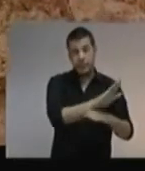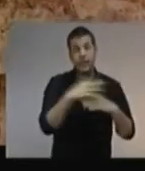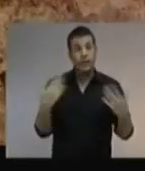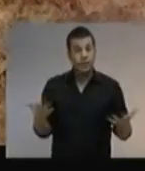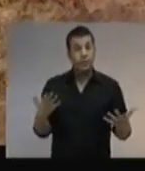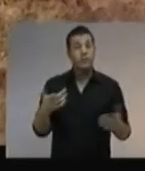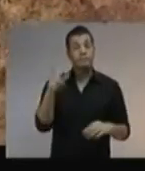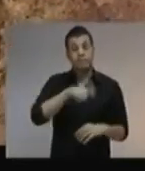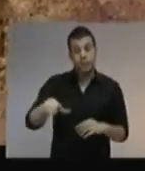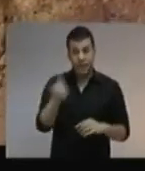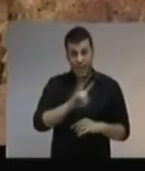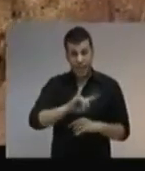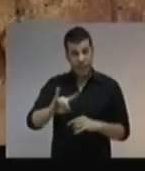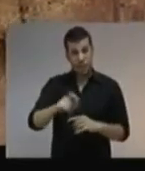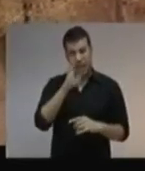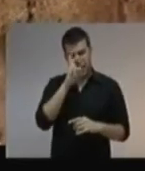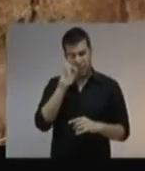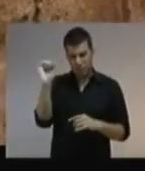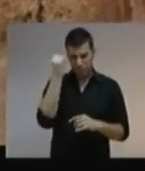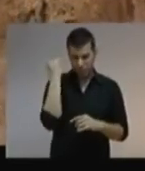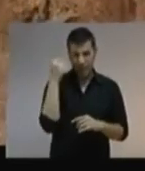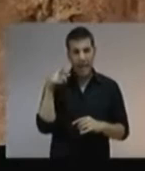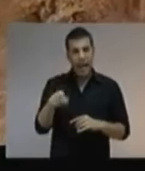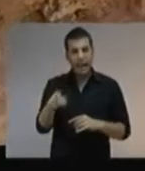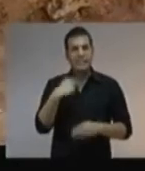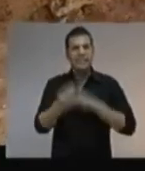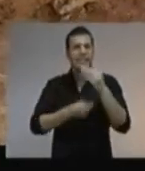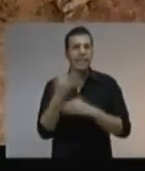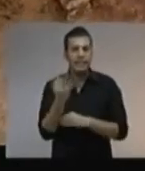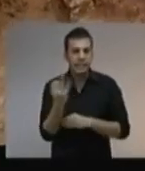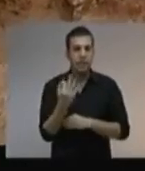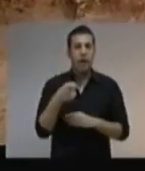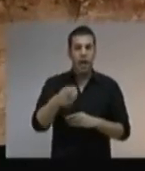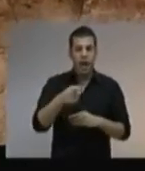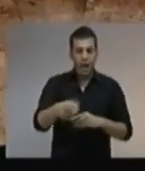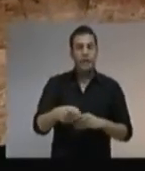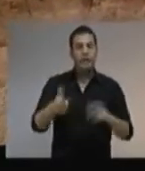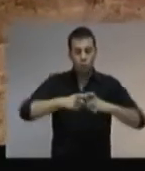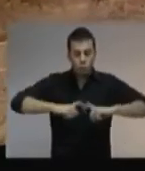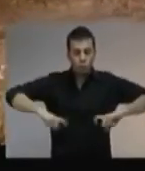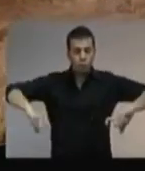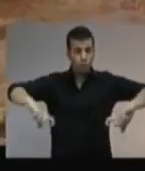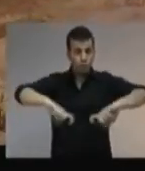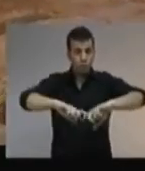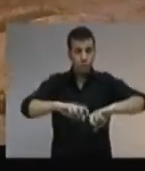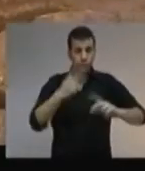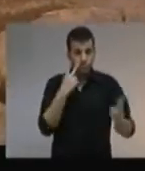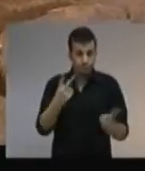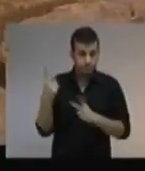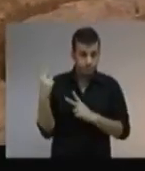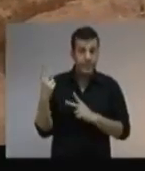representa. Entonces, los antiguos canarios lo que hicieron en esta piedra es hacer un surco en forma